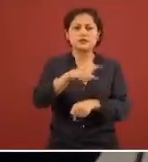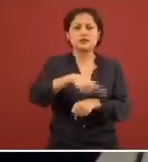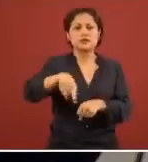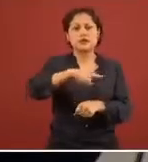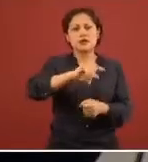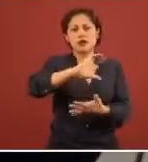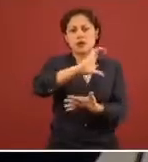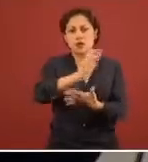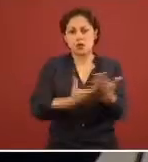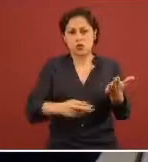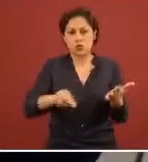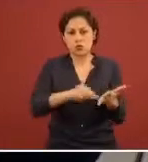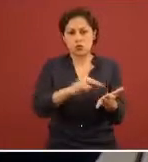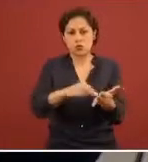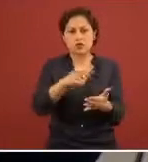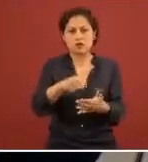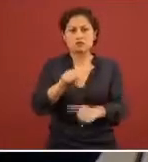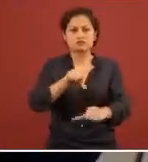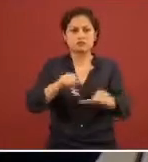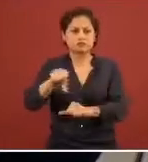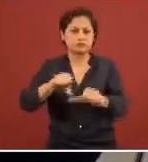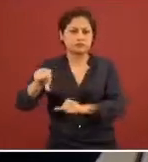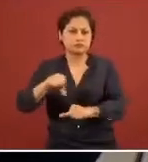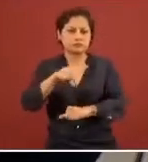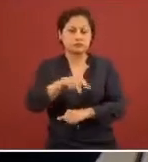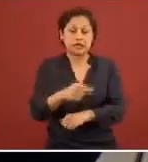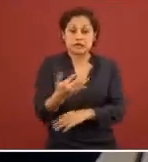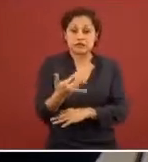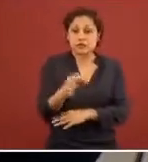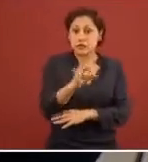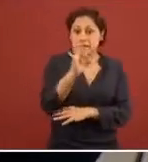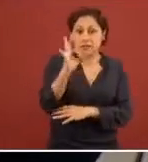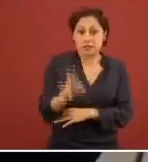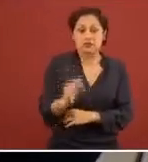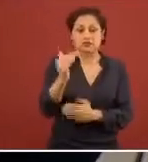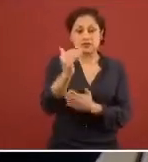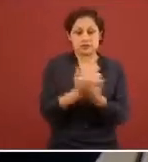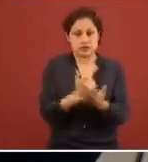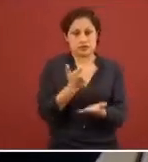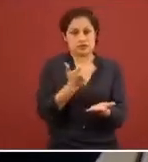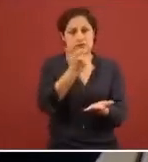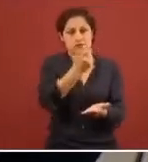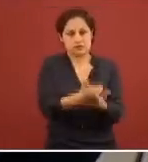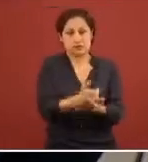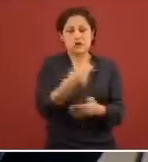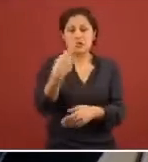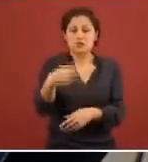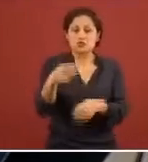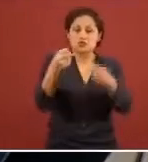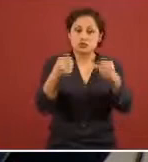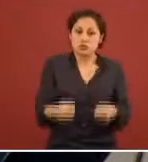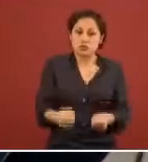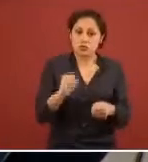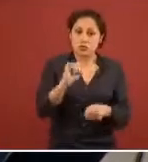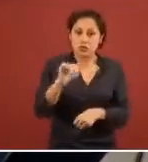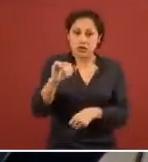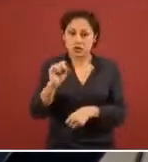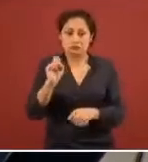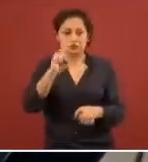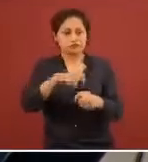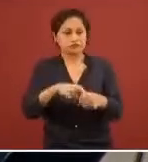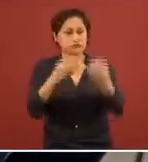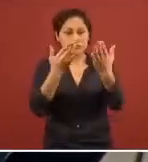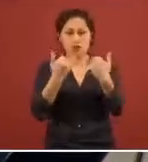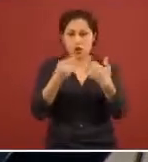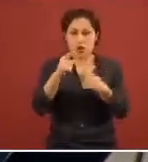de suplencias. Estas suplencias no ganan el 50% que las bases reales, no tienen servicio médico ni prestaciones, y algunos de ellos